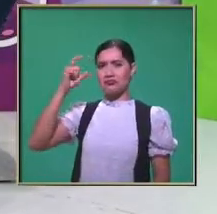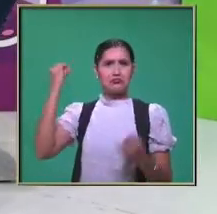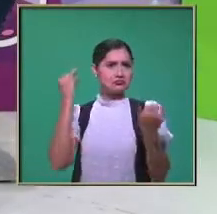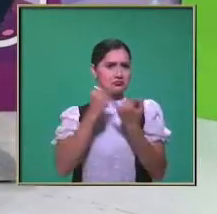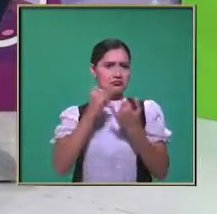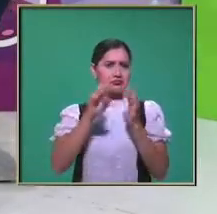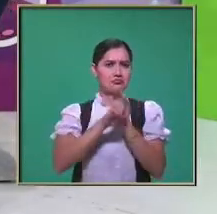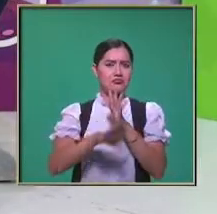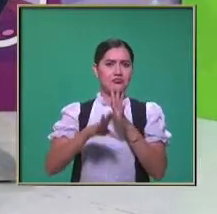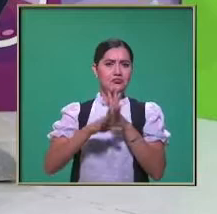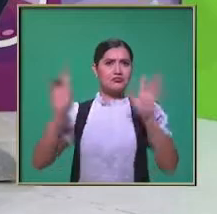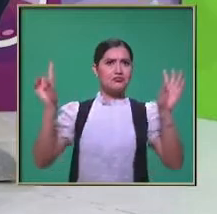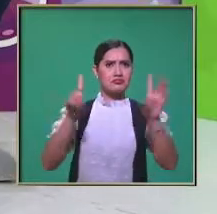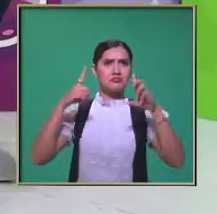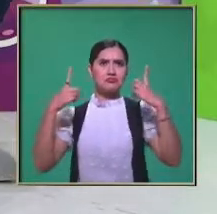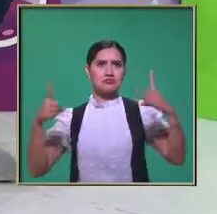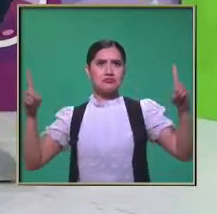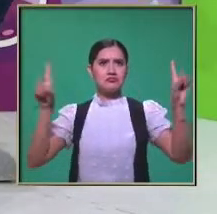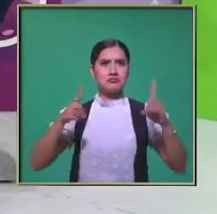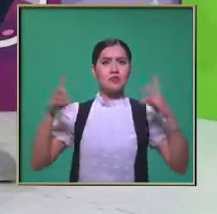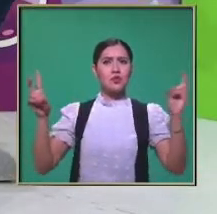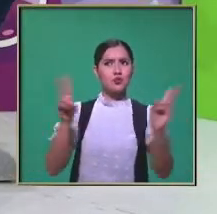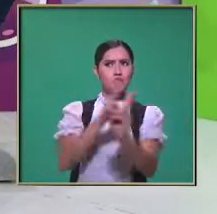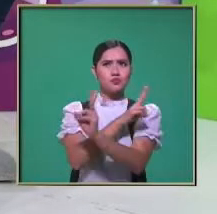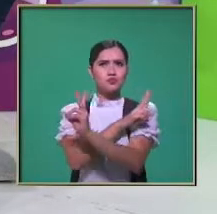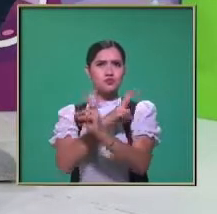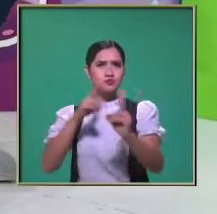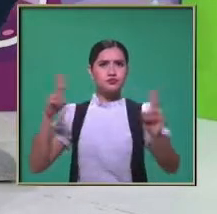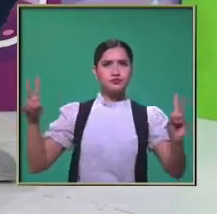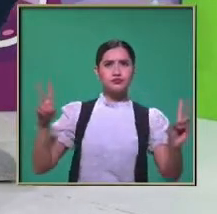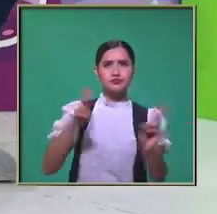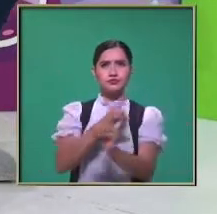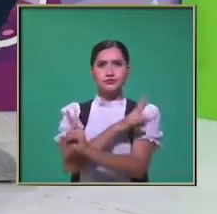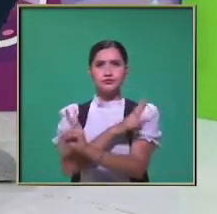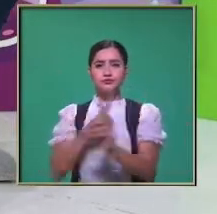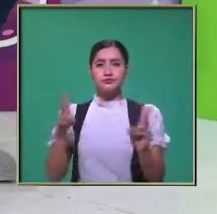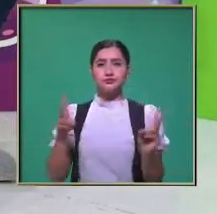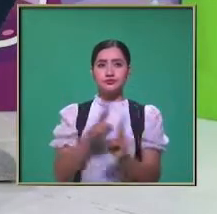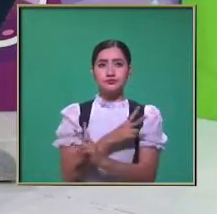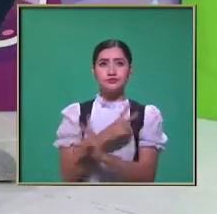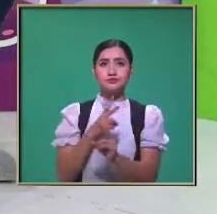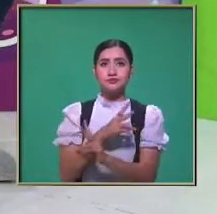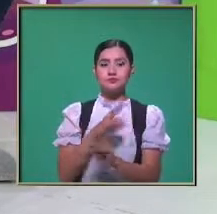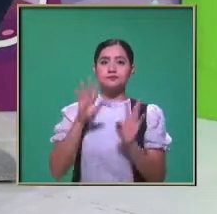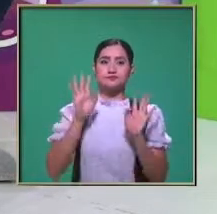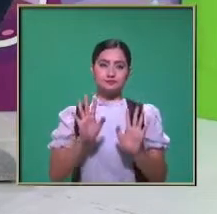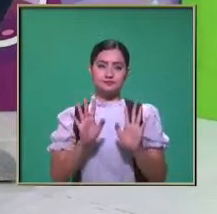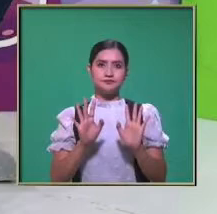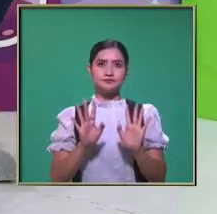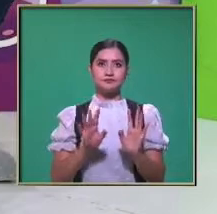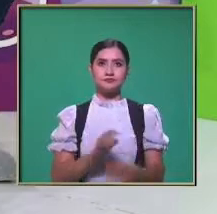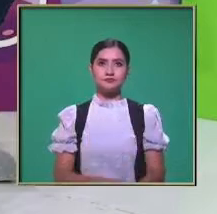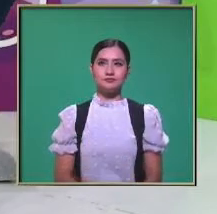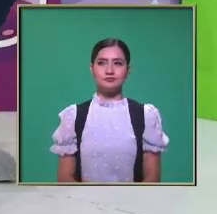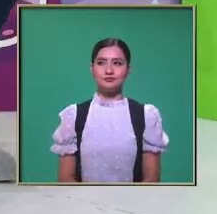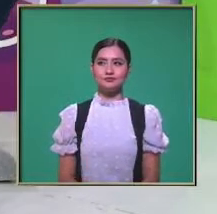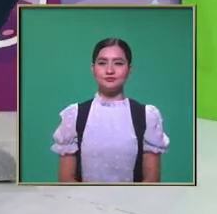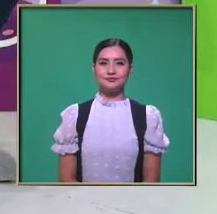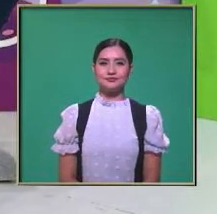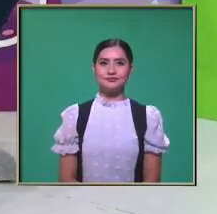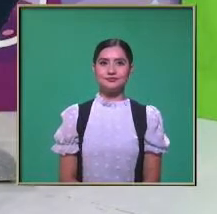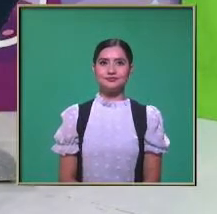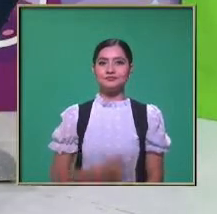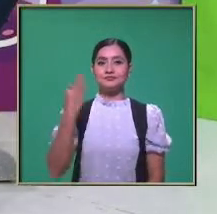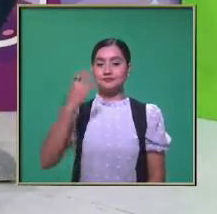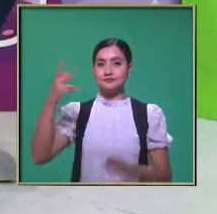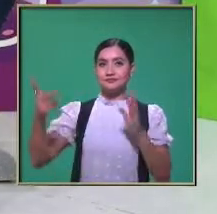decir, el viento. Vamos a apagar ahí la máquina tantito y decimos, el viento. Y ustedes soplan tres